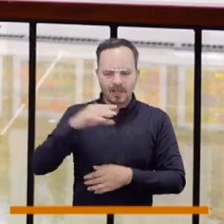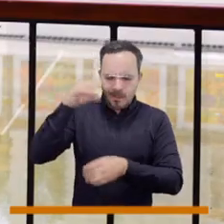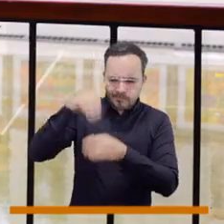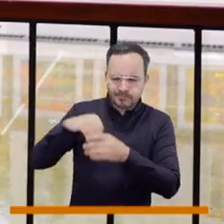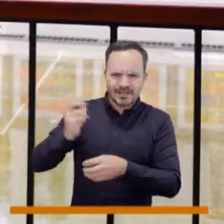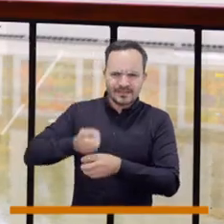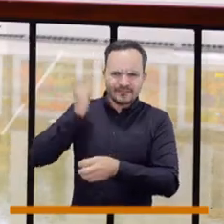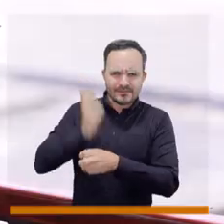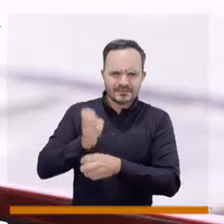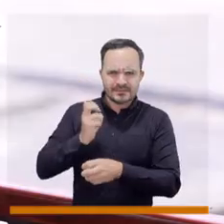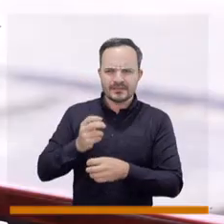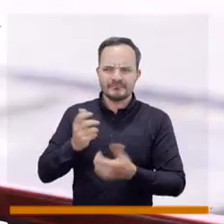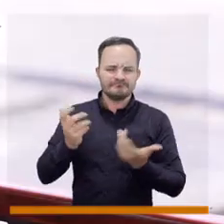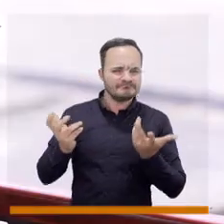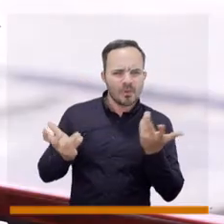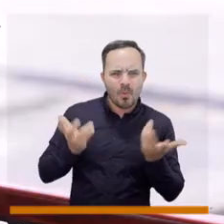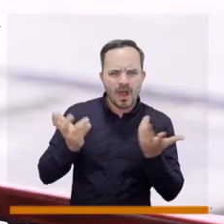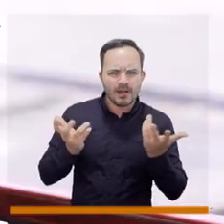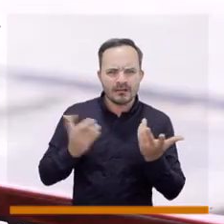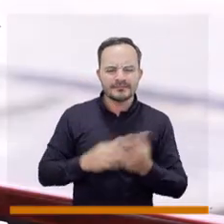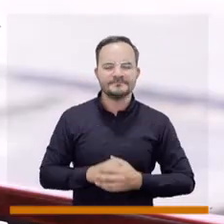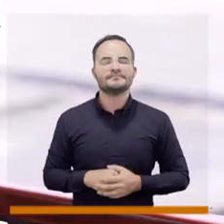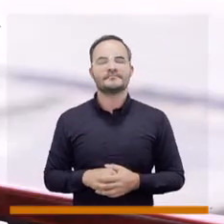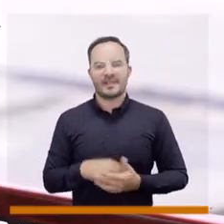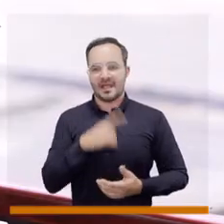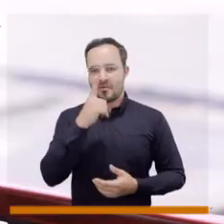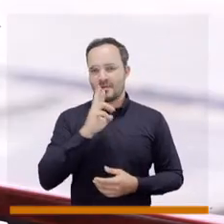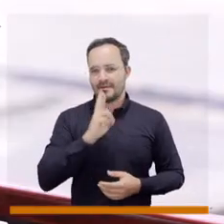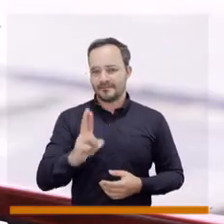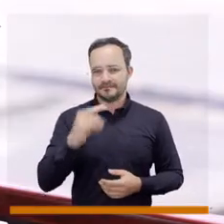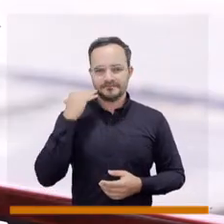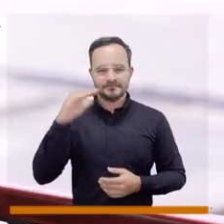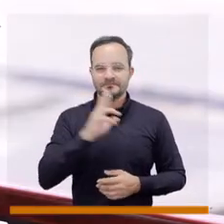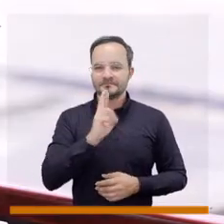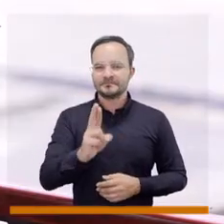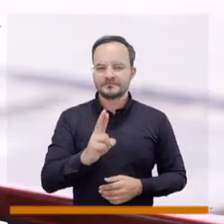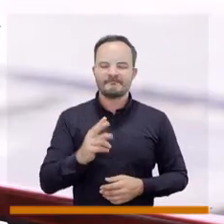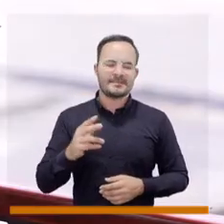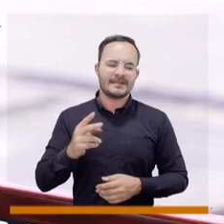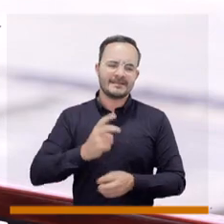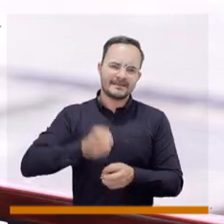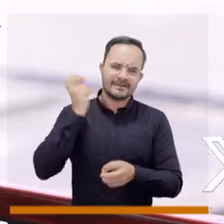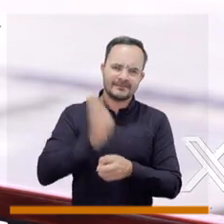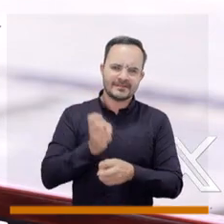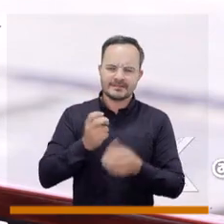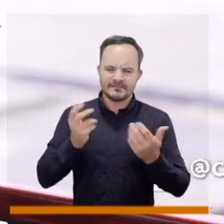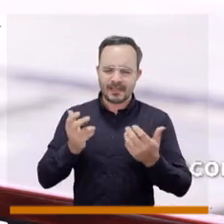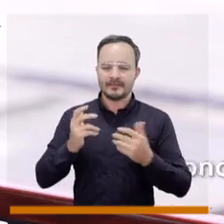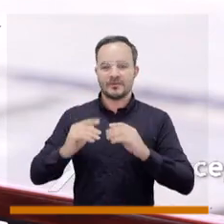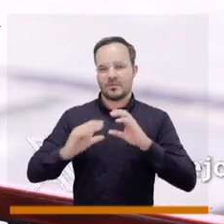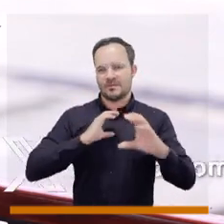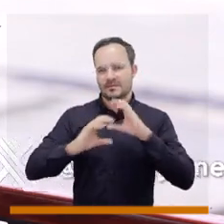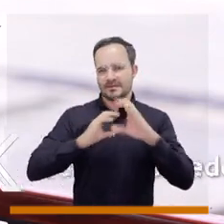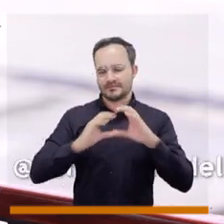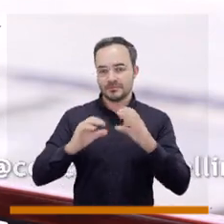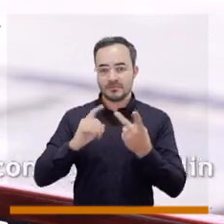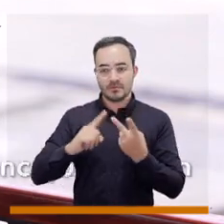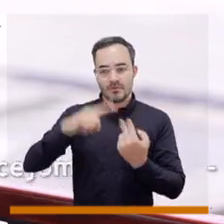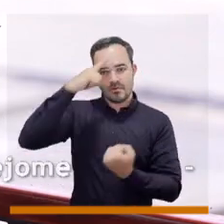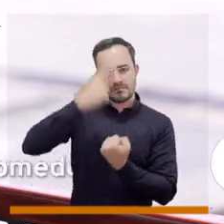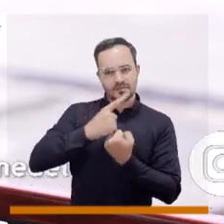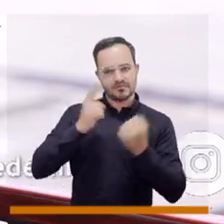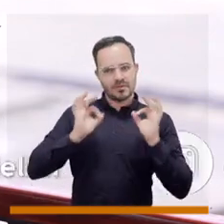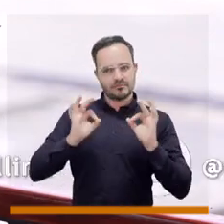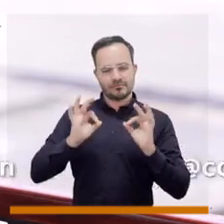familia antioqueña? En la familia antioqueña es, respondió arroba Juliana Álvarez, en la falta de comunicación, falta